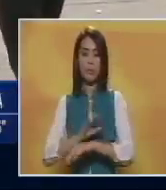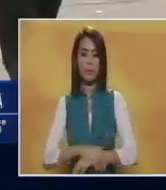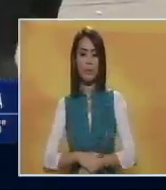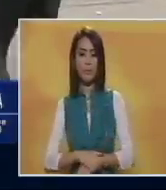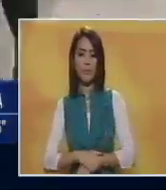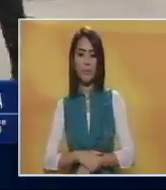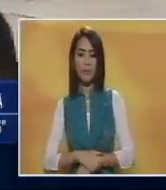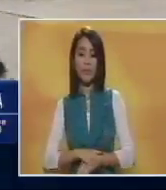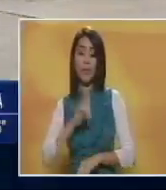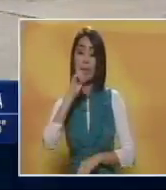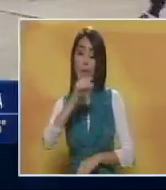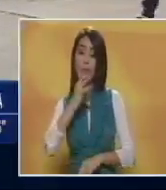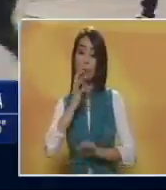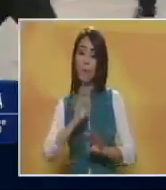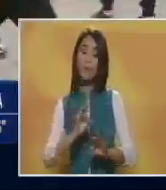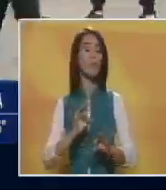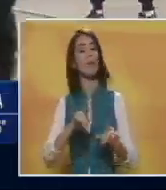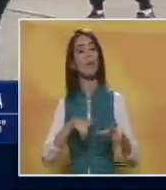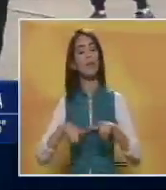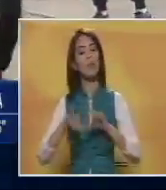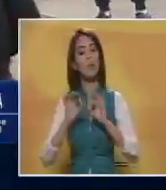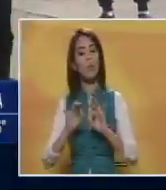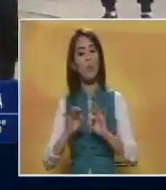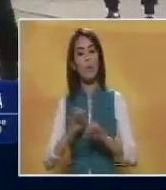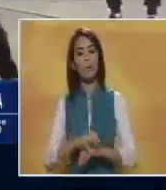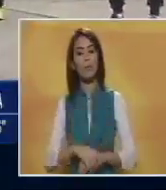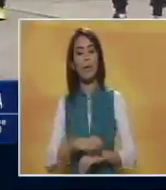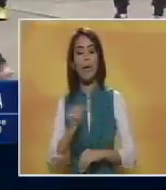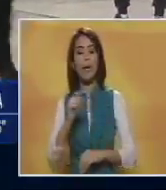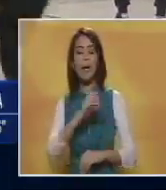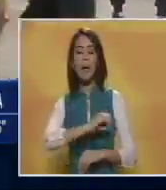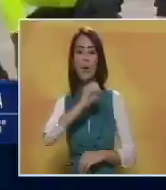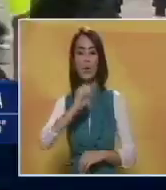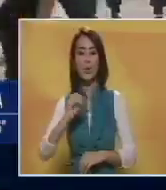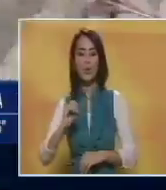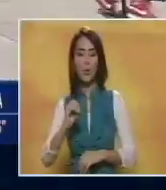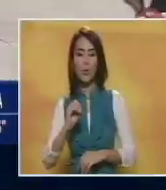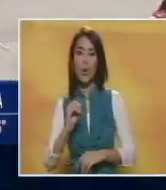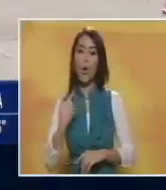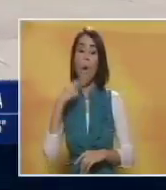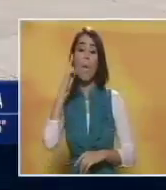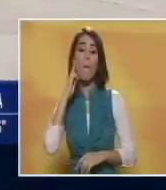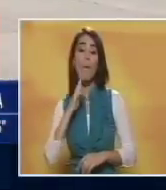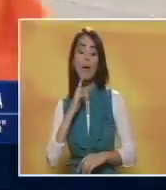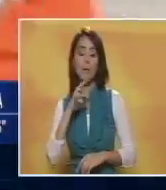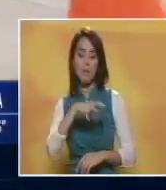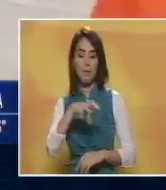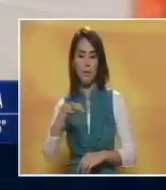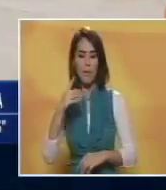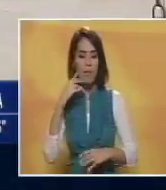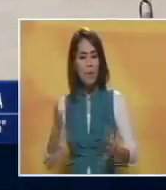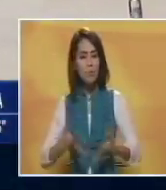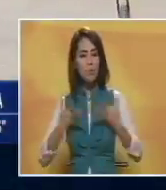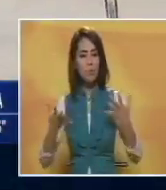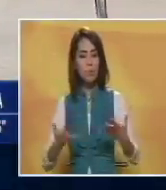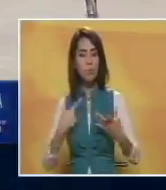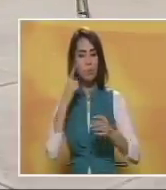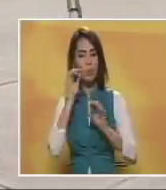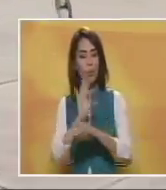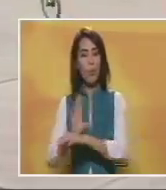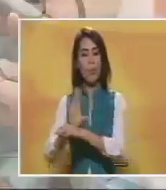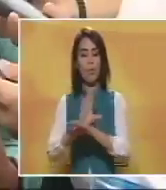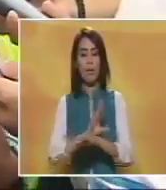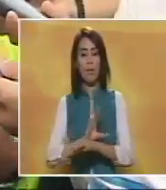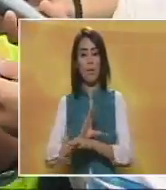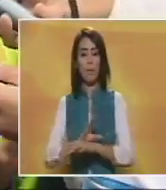mismo orden, aseguró que la Ruta Sur arribó a Caicara del Orinoco, en el estado Bolívar, con el propósito de fomentar el cuidado y